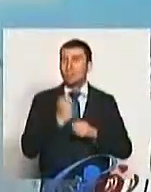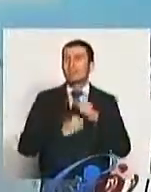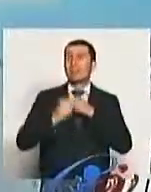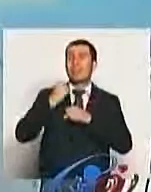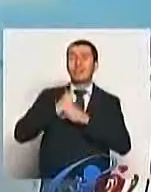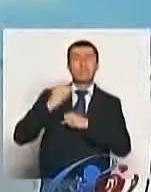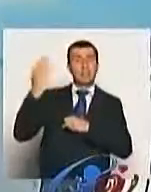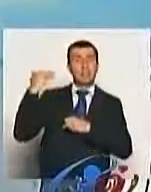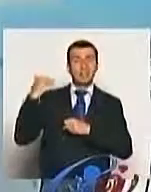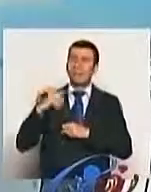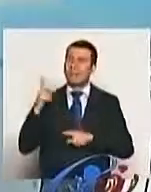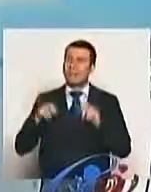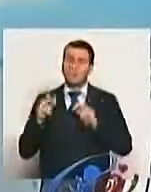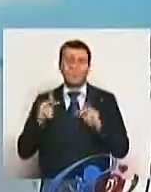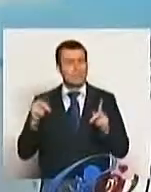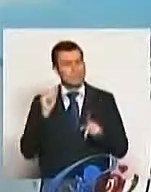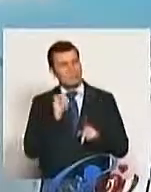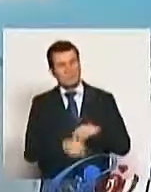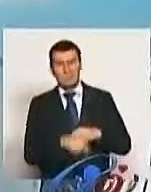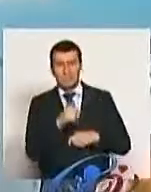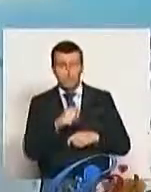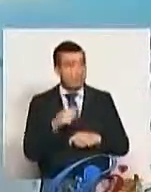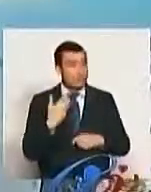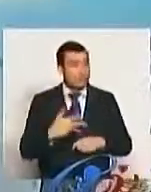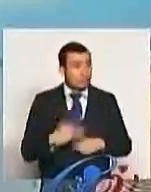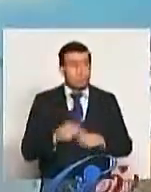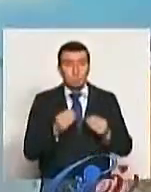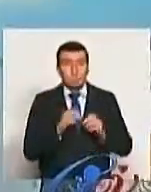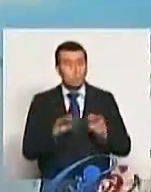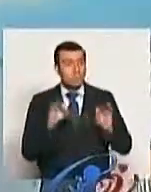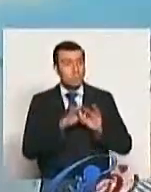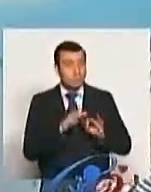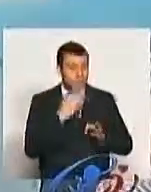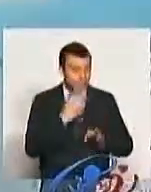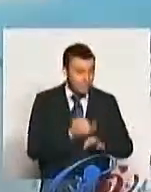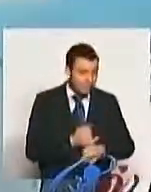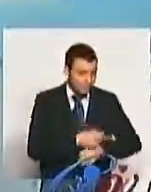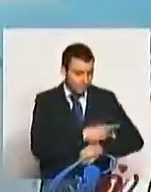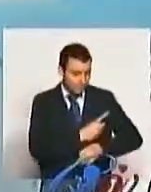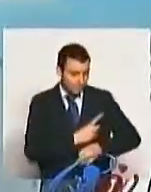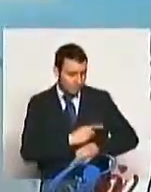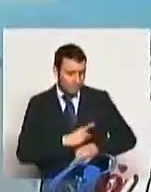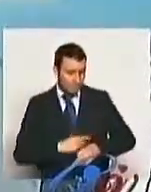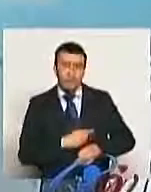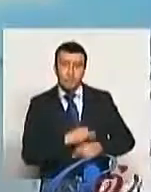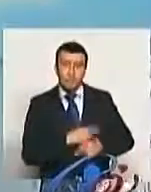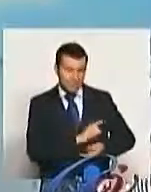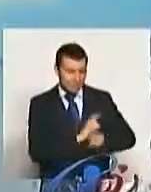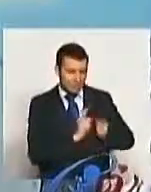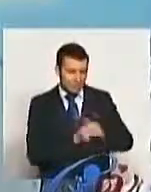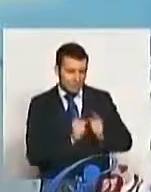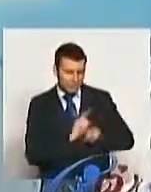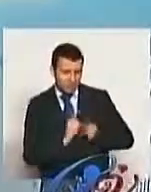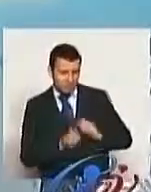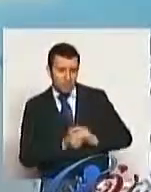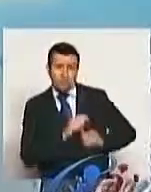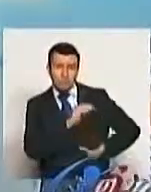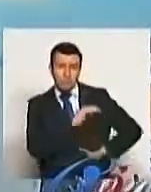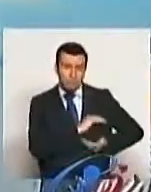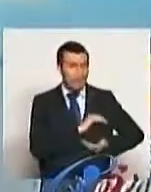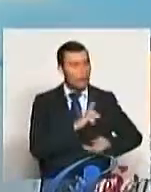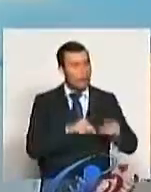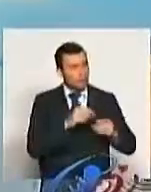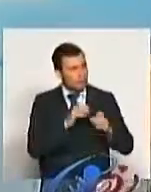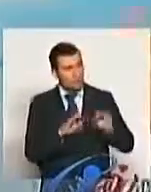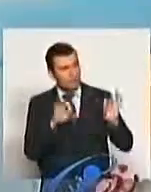mucha trascendencia a los cambios fibroquísticos. Cada vez se le resta menos trascendencia, se le da menos importancia y se ve